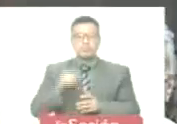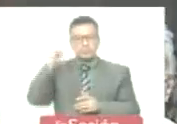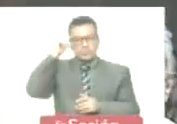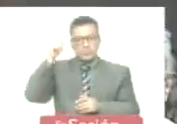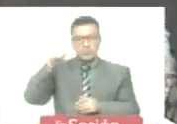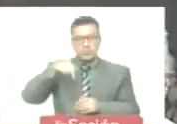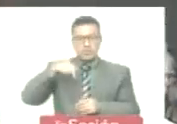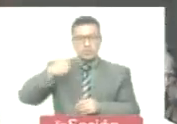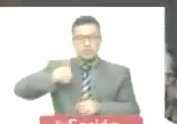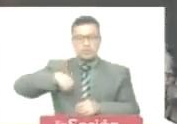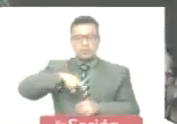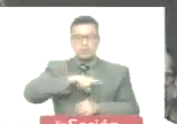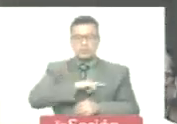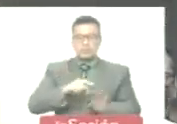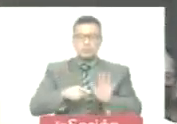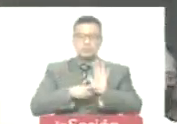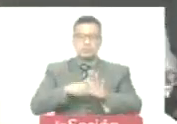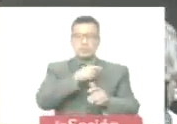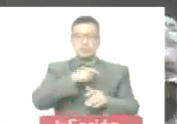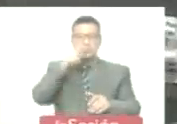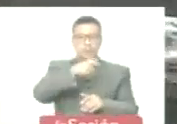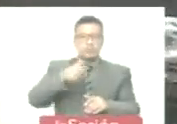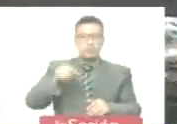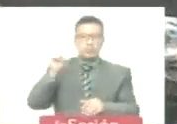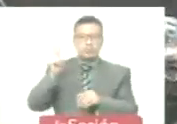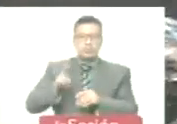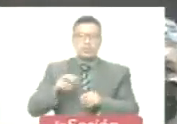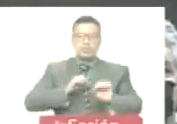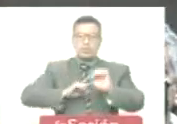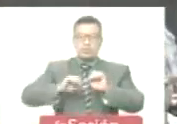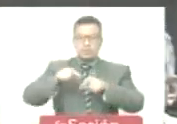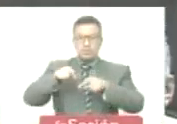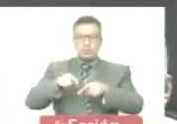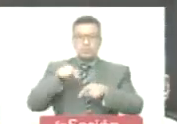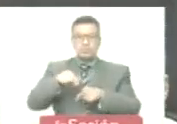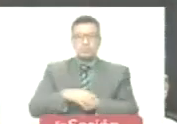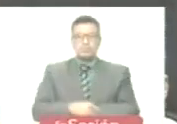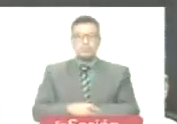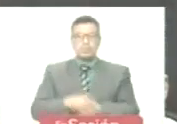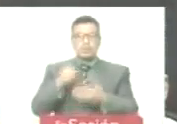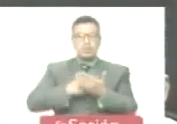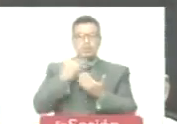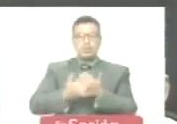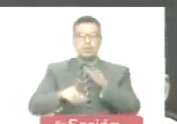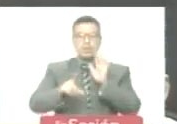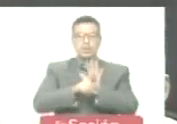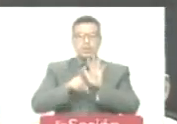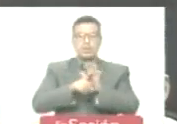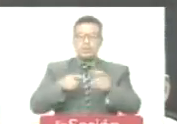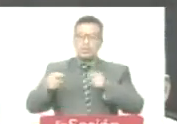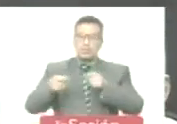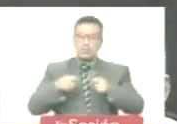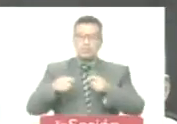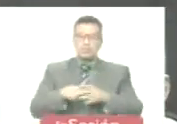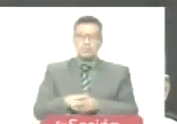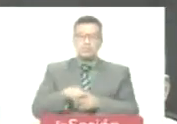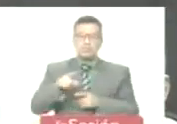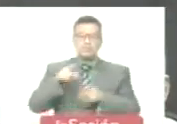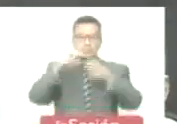nosotros, presidente y pueblo de Venezuela, defendemos este proyecto de ley que regula